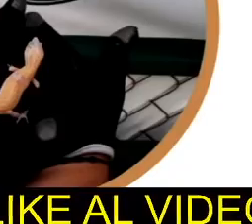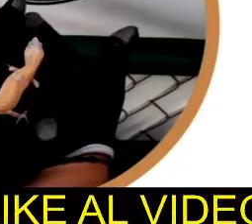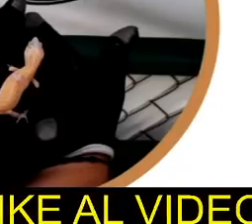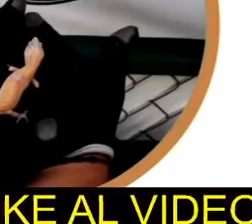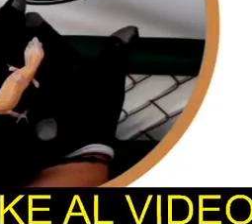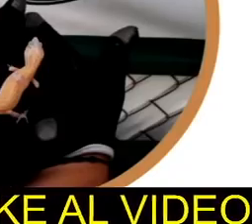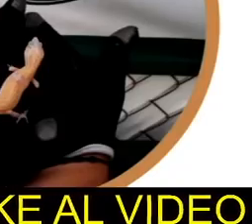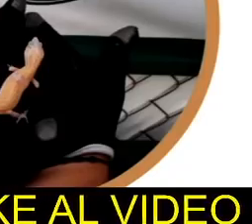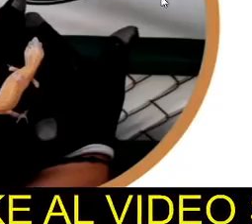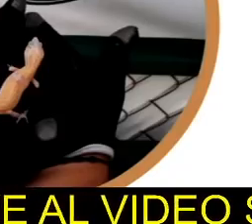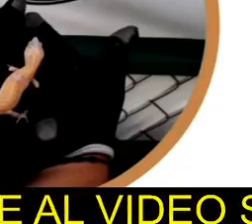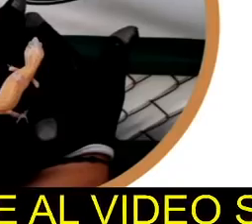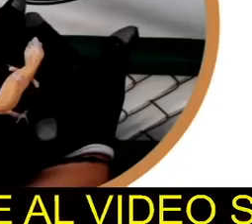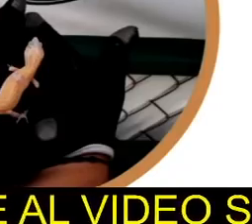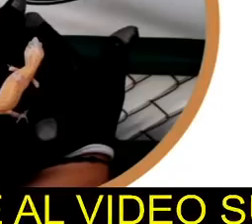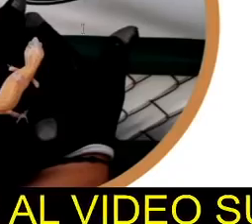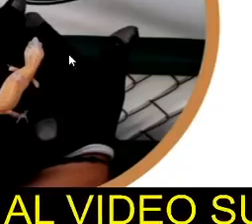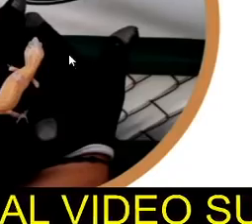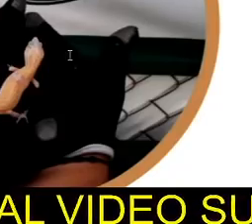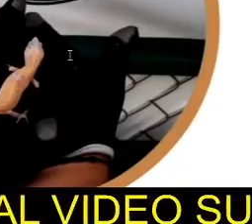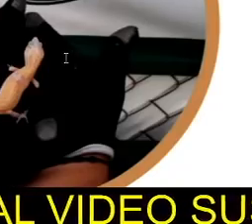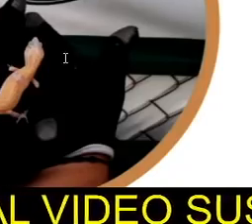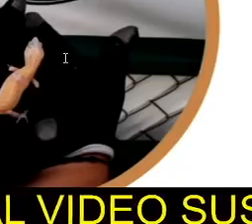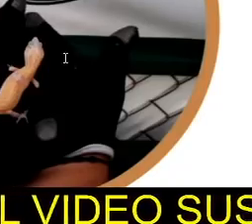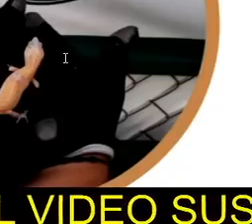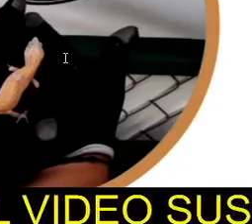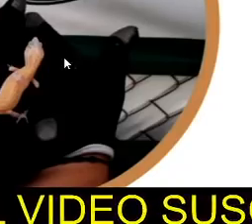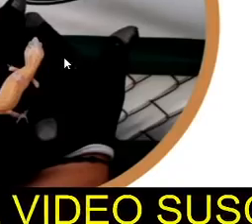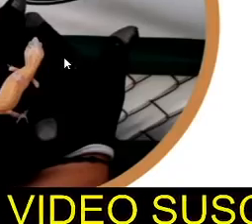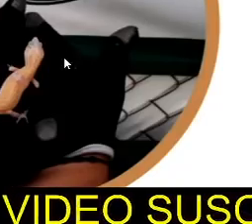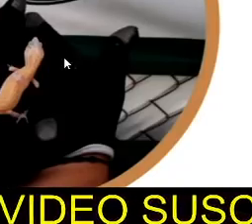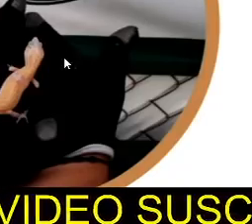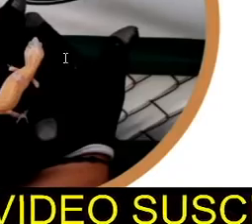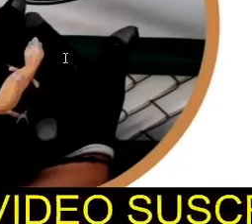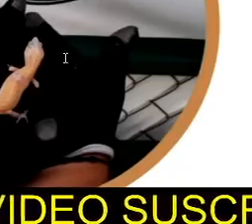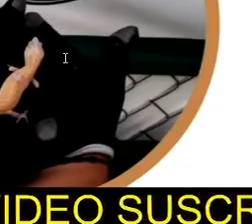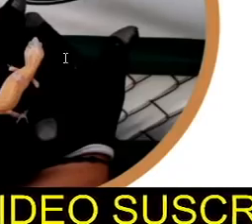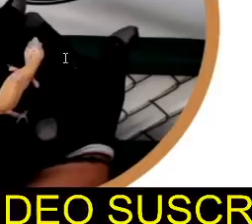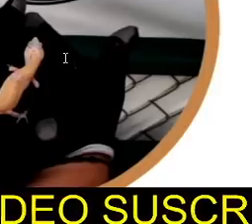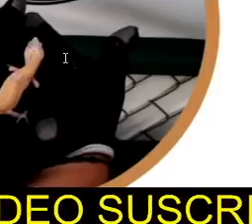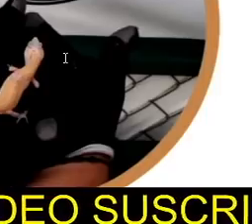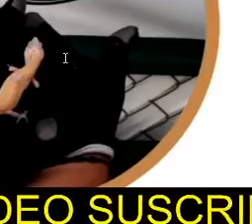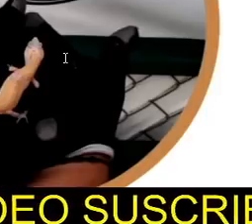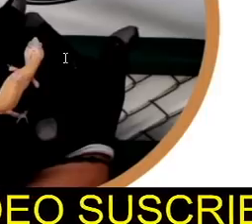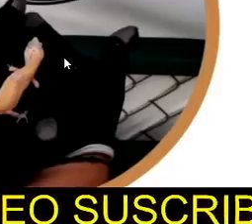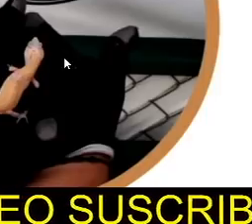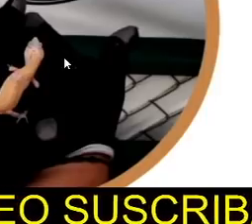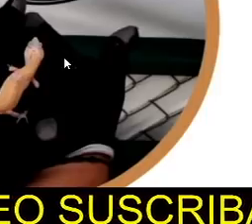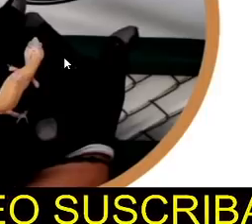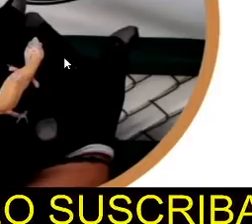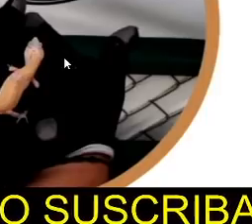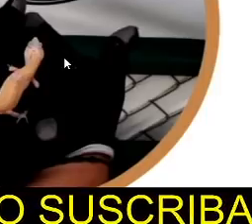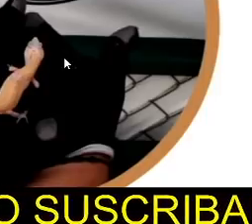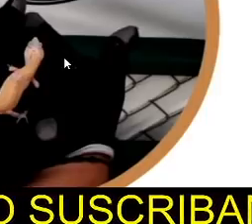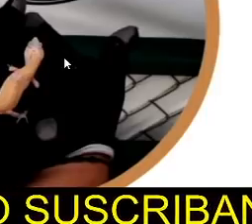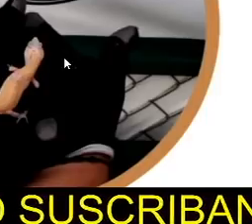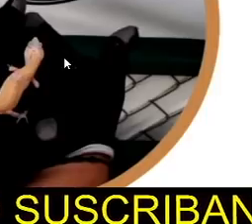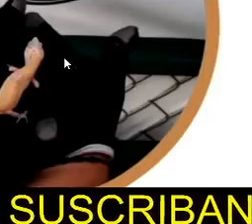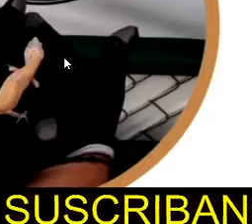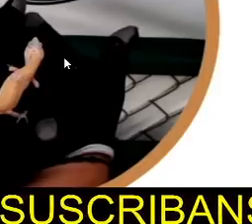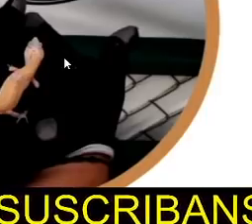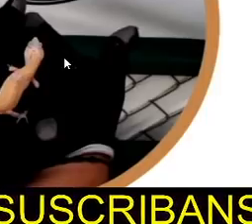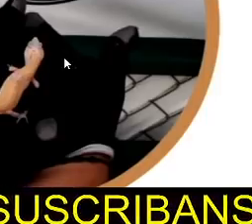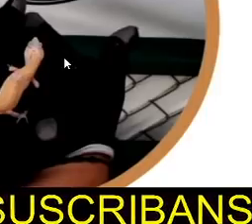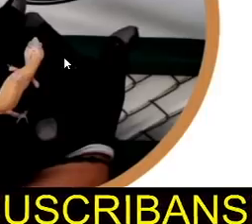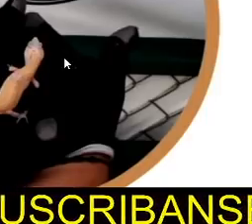infracciones en carreteras federales y se rescataron animales en esta ocasión animales exóticos